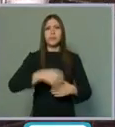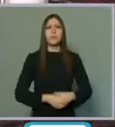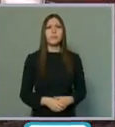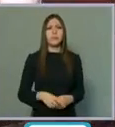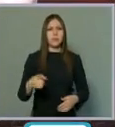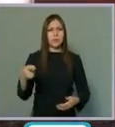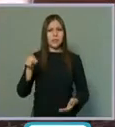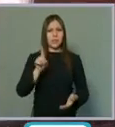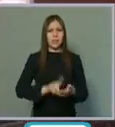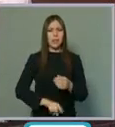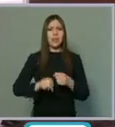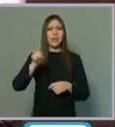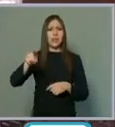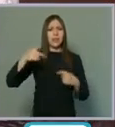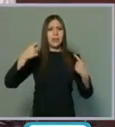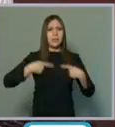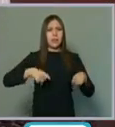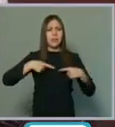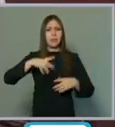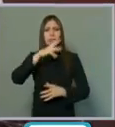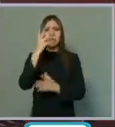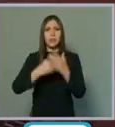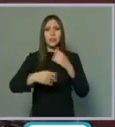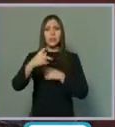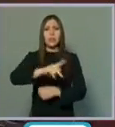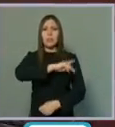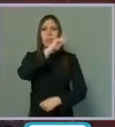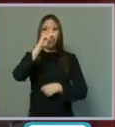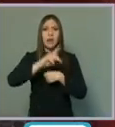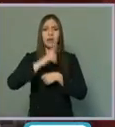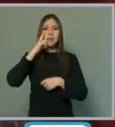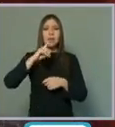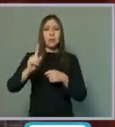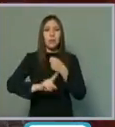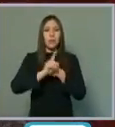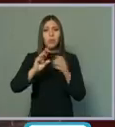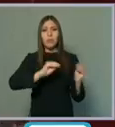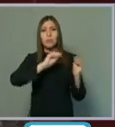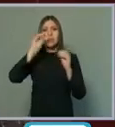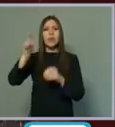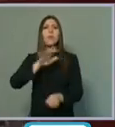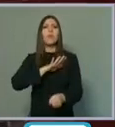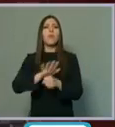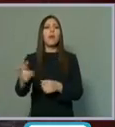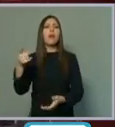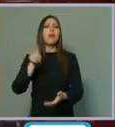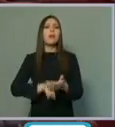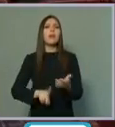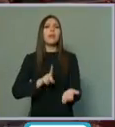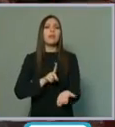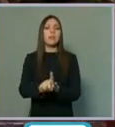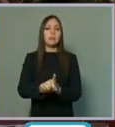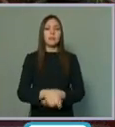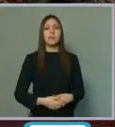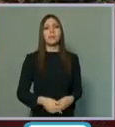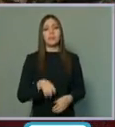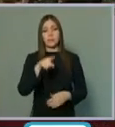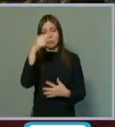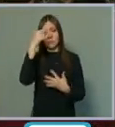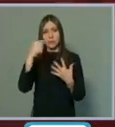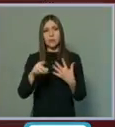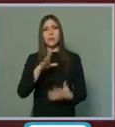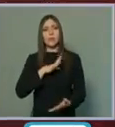derechos elementales que ellos tienen? Bueno, pues tienen los derechos de toda persona humana que están reconocidos por